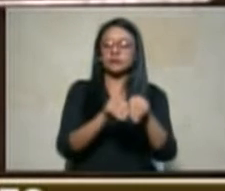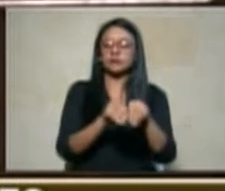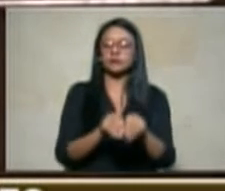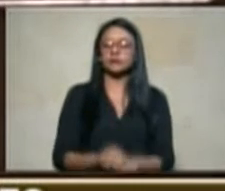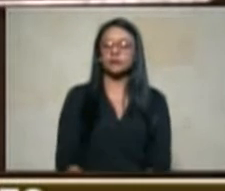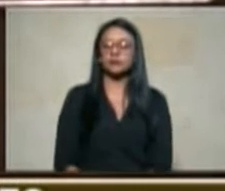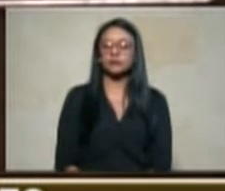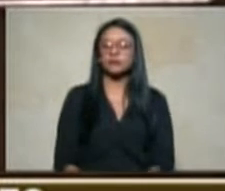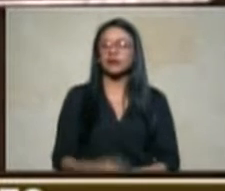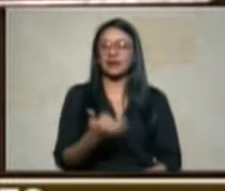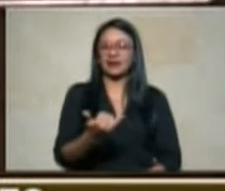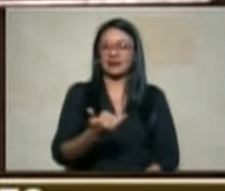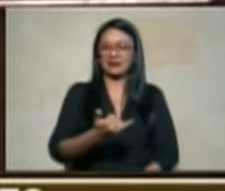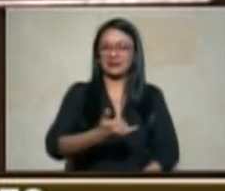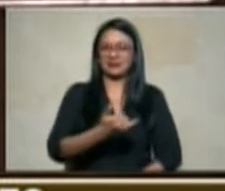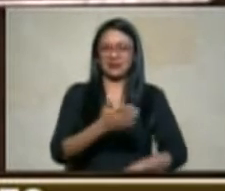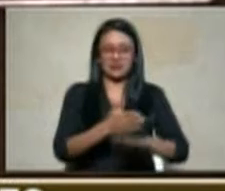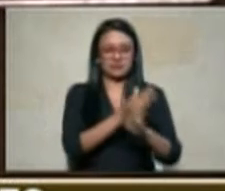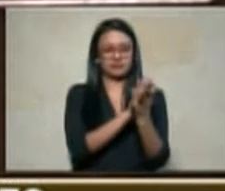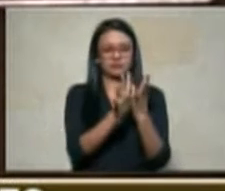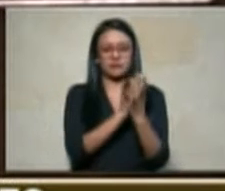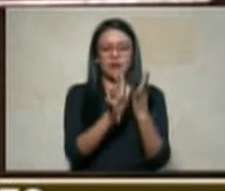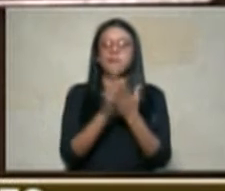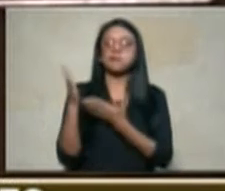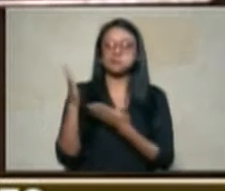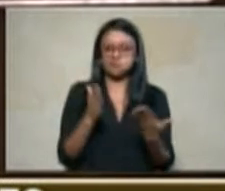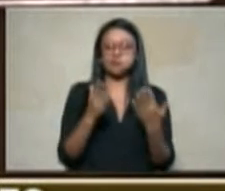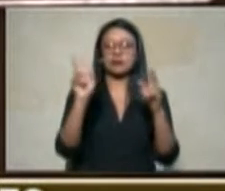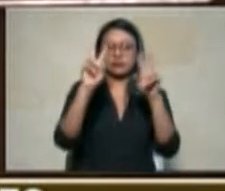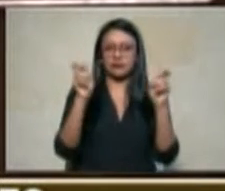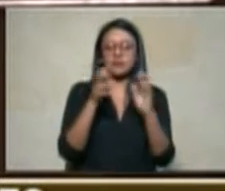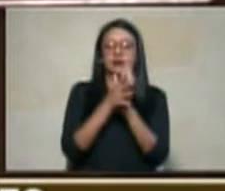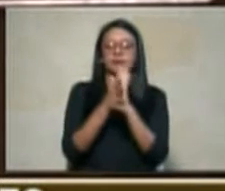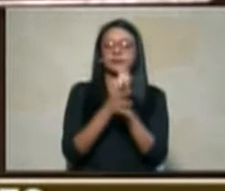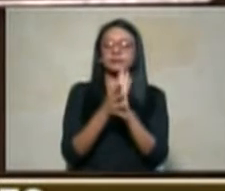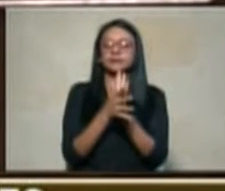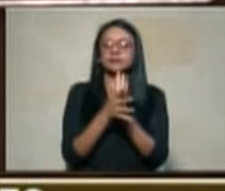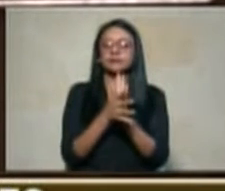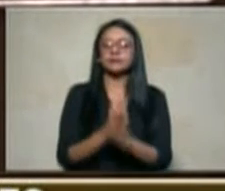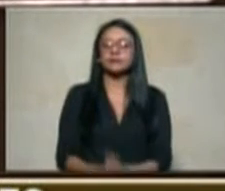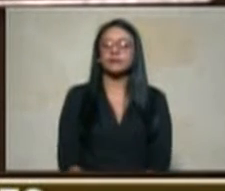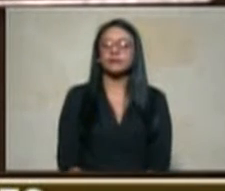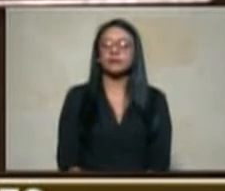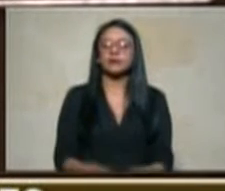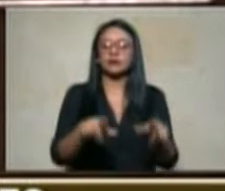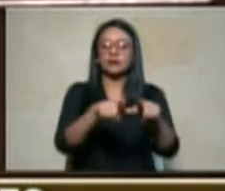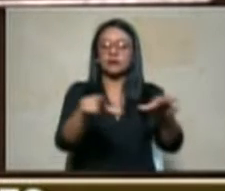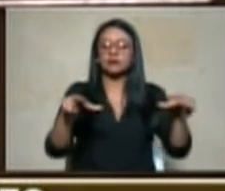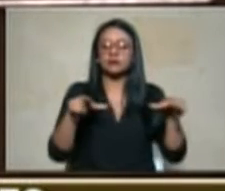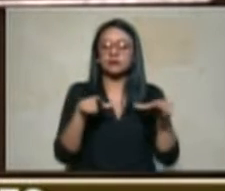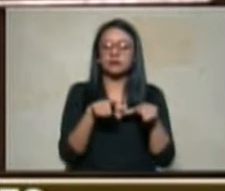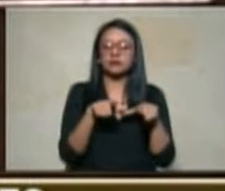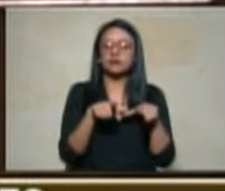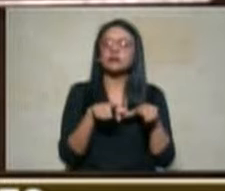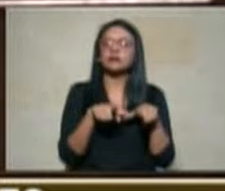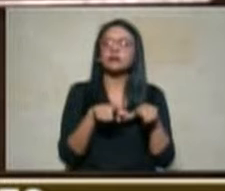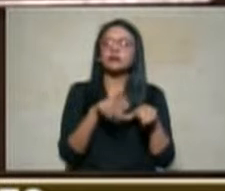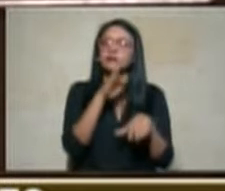de lo que estábamos hablando, aquí trajeron a colación el predio La